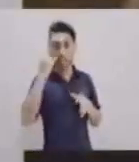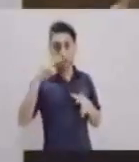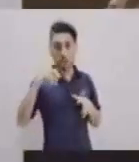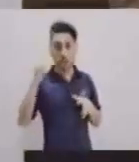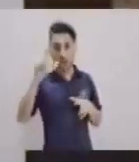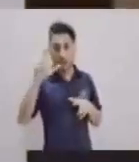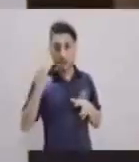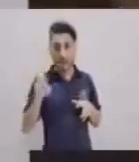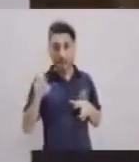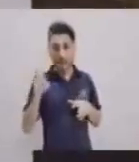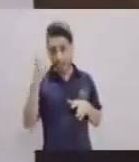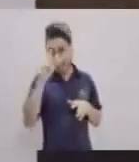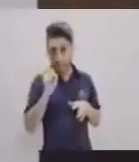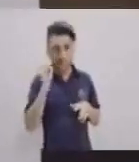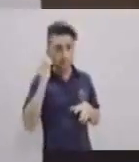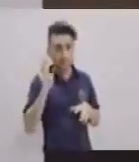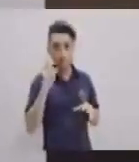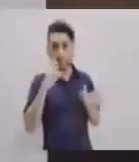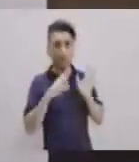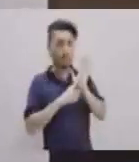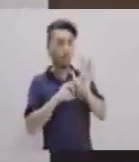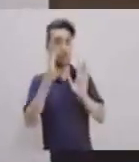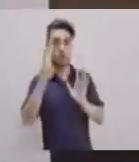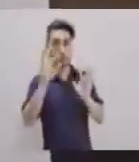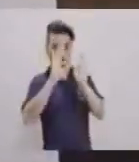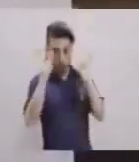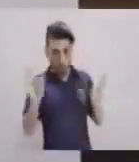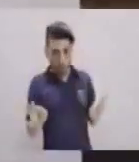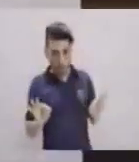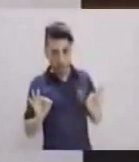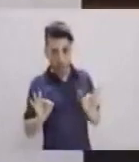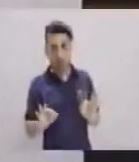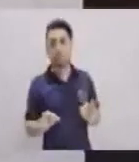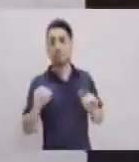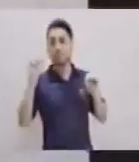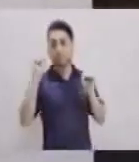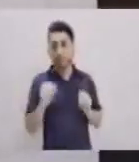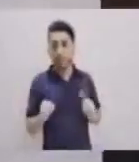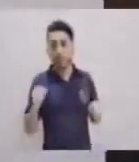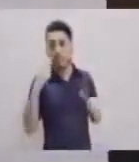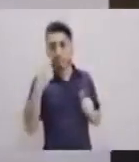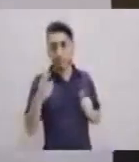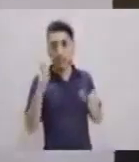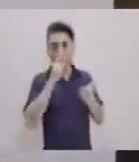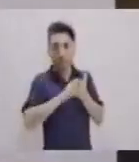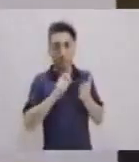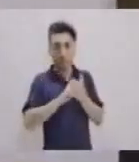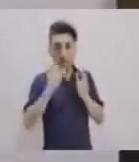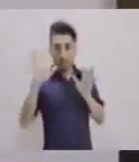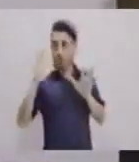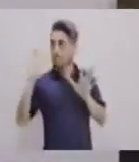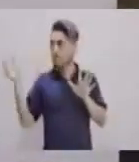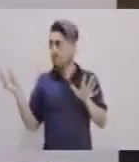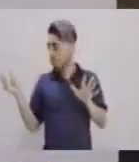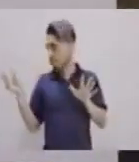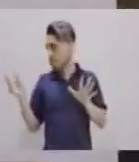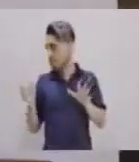normalmente pueden representarse de dos formas diferentes. Uh-huh. Puede estar escrito de esta